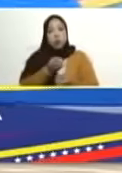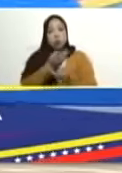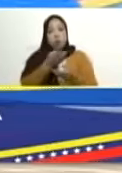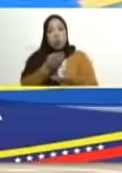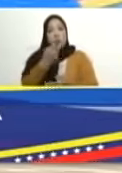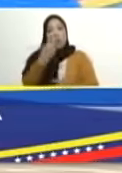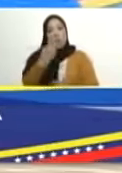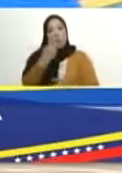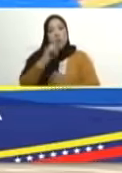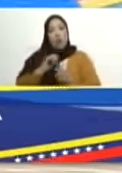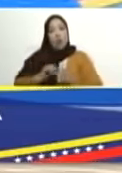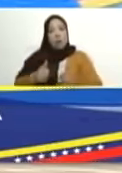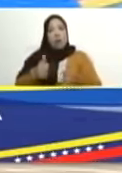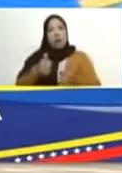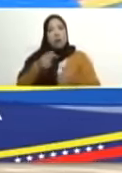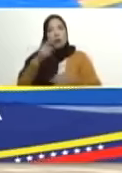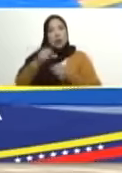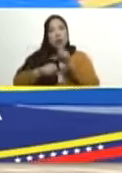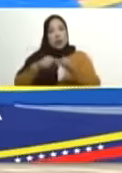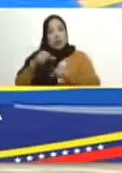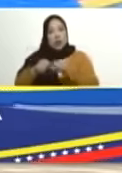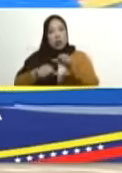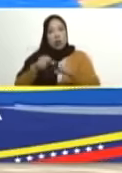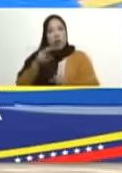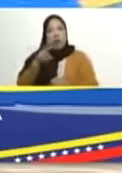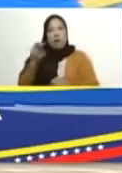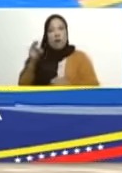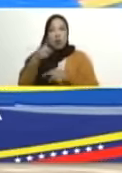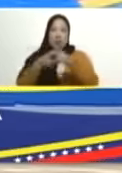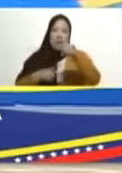dos tercios del siglo XX.